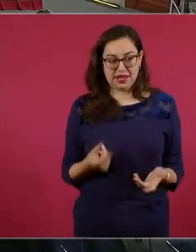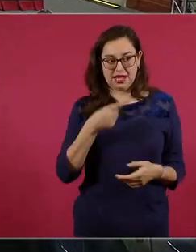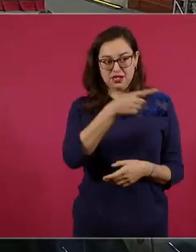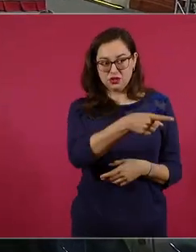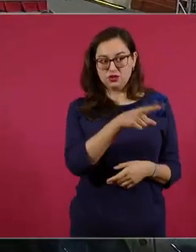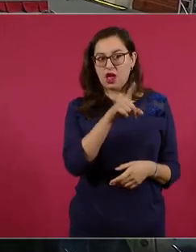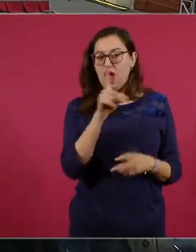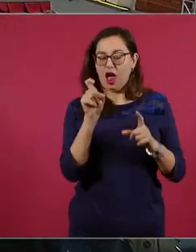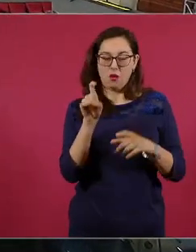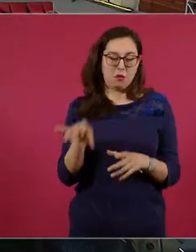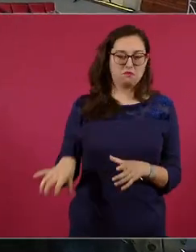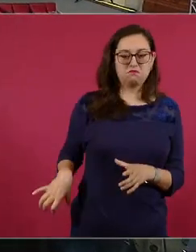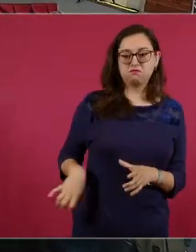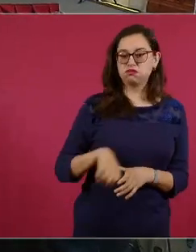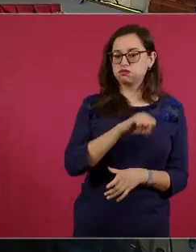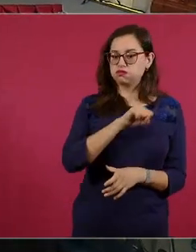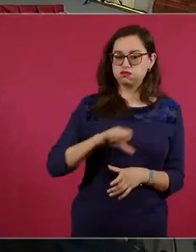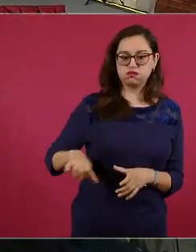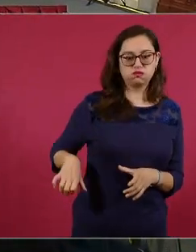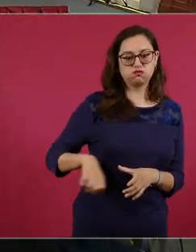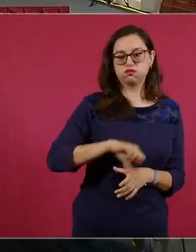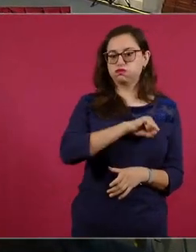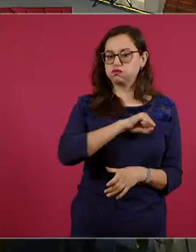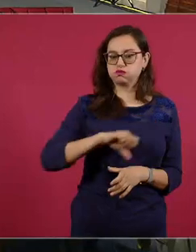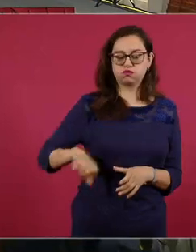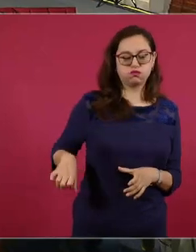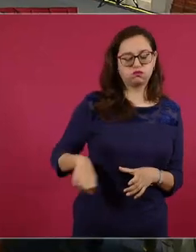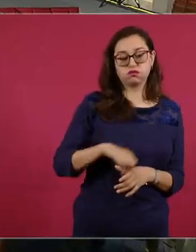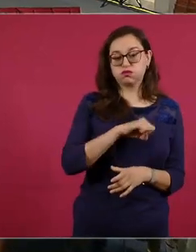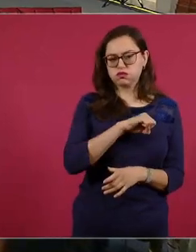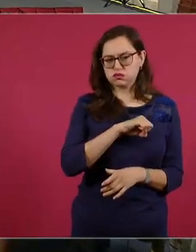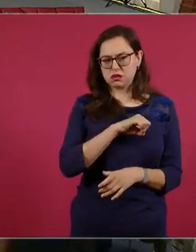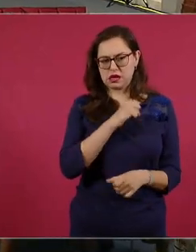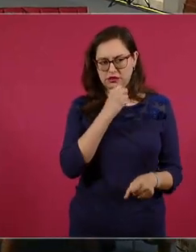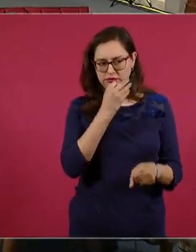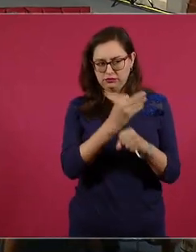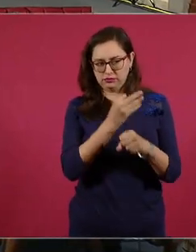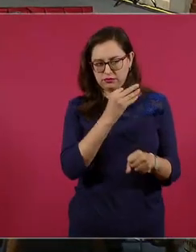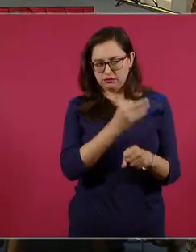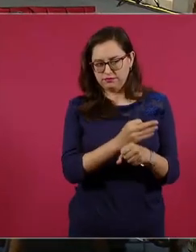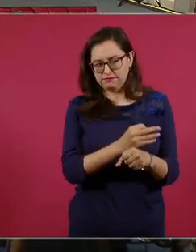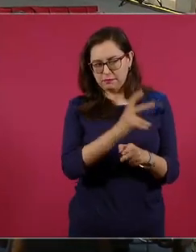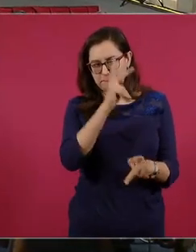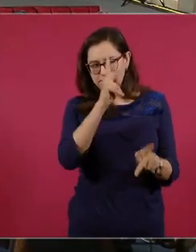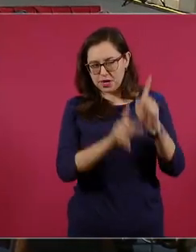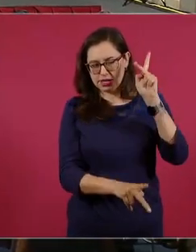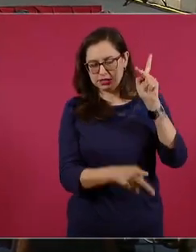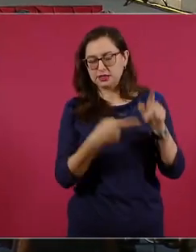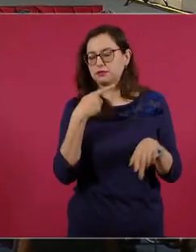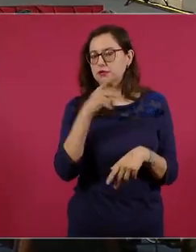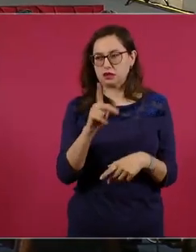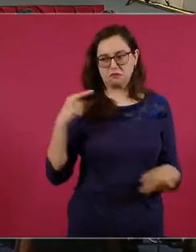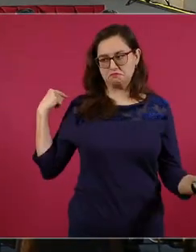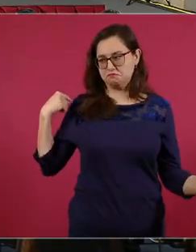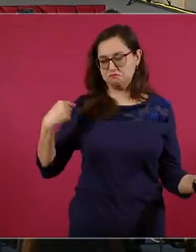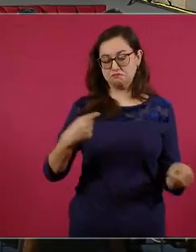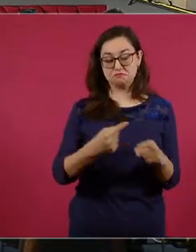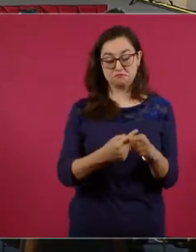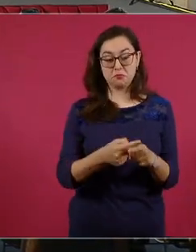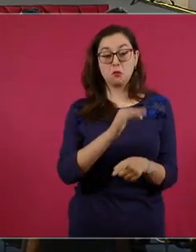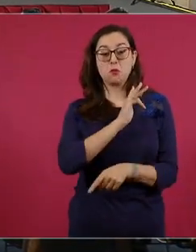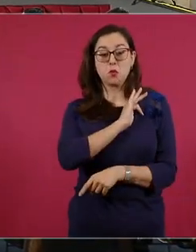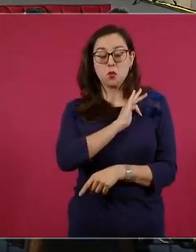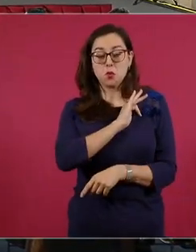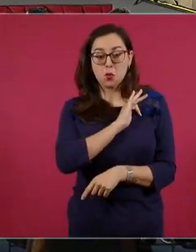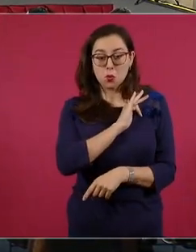miles de litros de agua por las pipas, aunque ahorita ya se detuvo por este proceso. Ellos piden también que si se